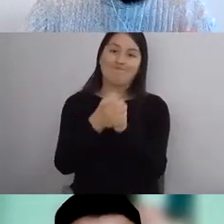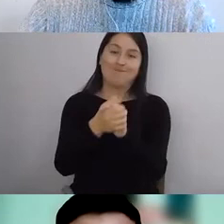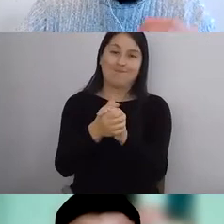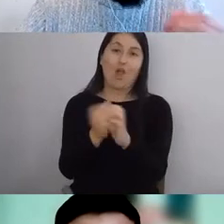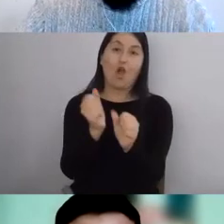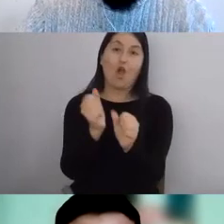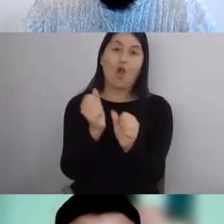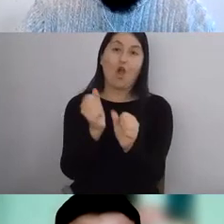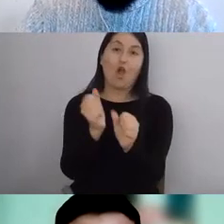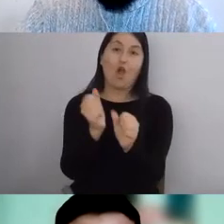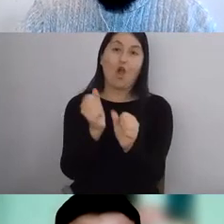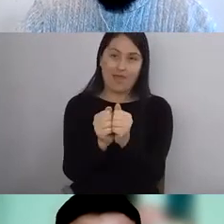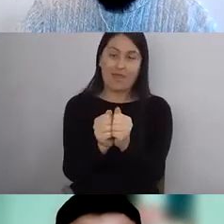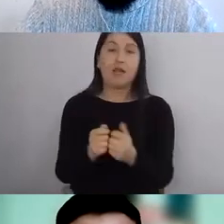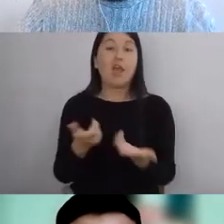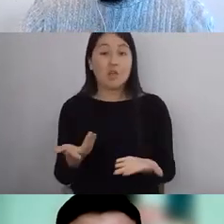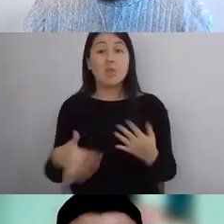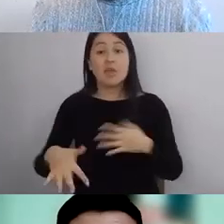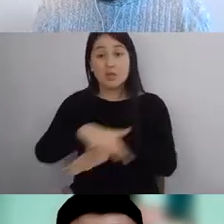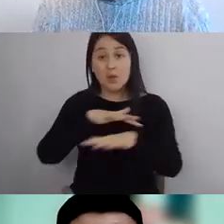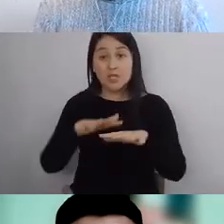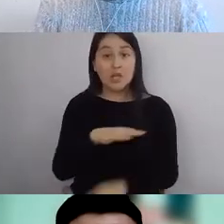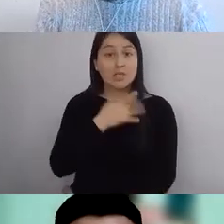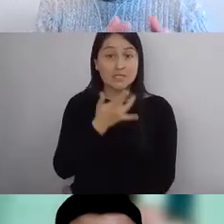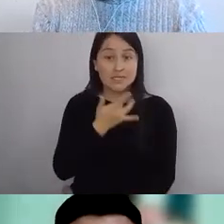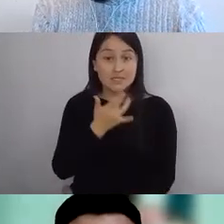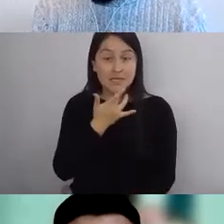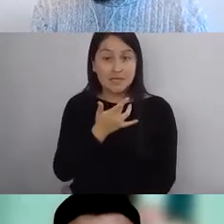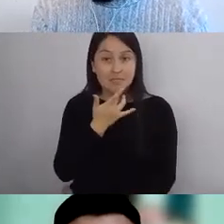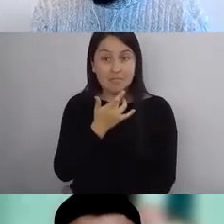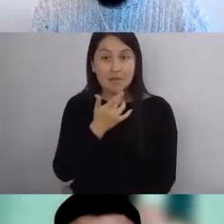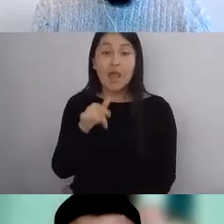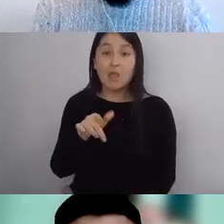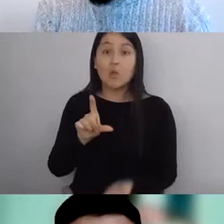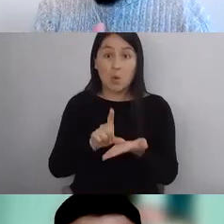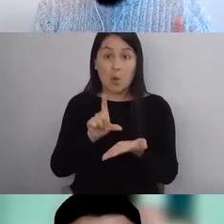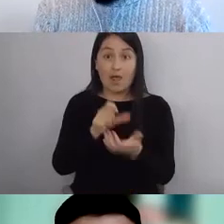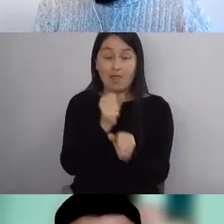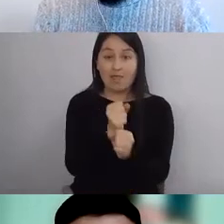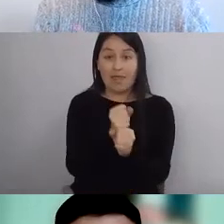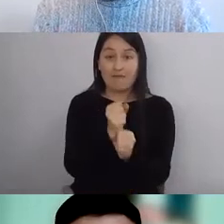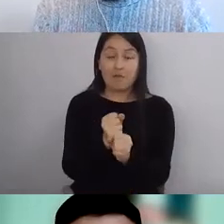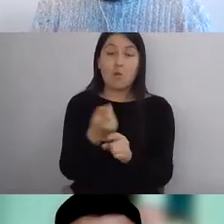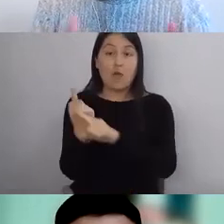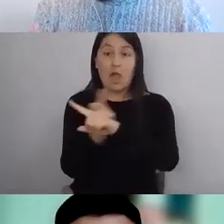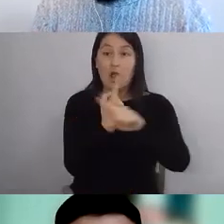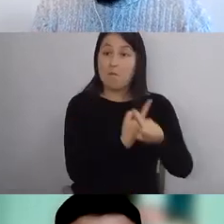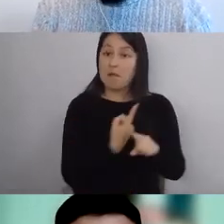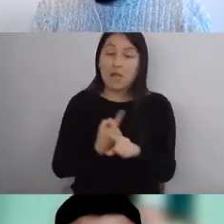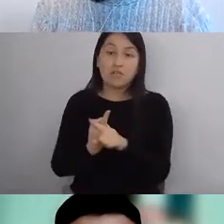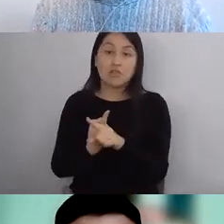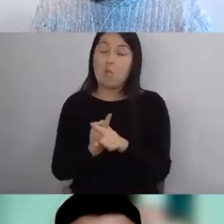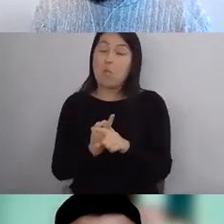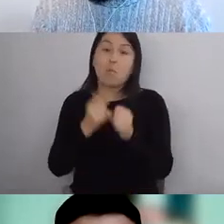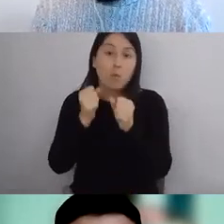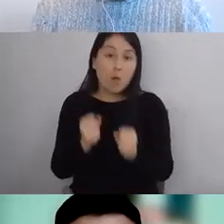Es una situación bastante simple si la vemos. Si bien está desarrollada en un lugar de trabajo, es una conversación que quizá podemos tener en